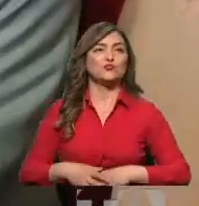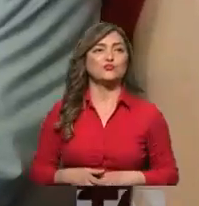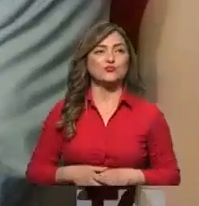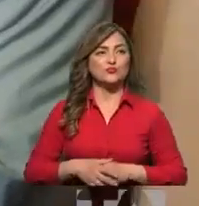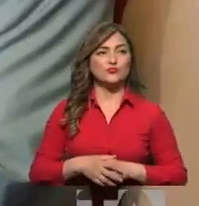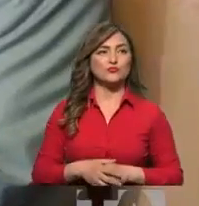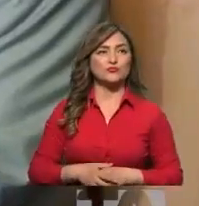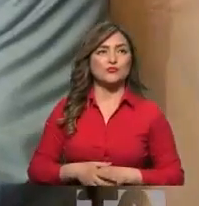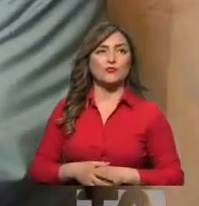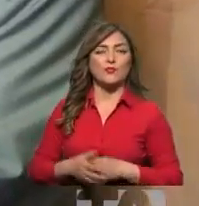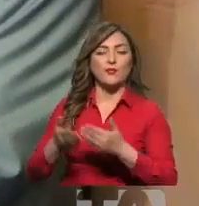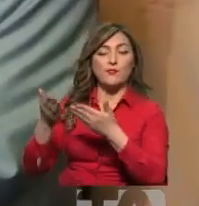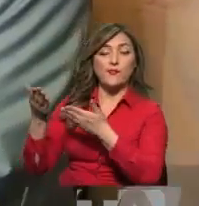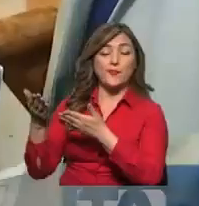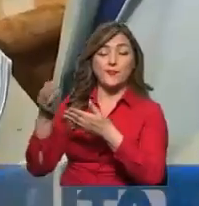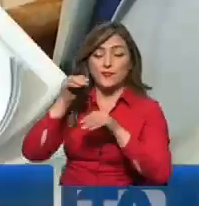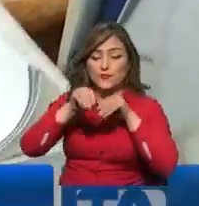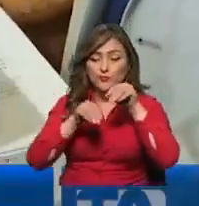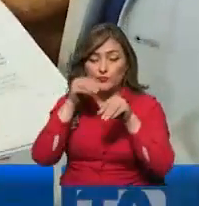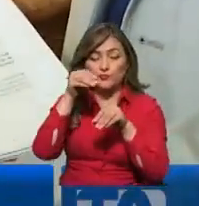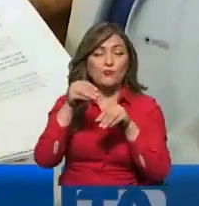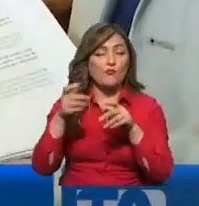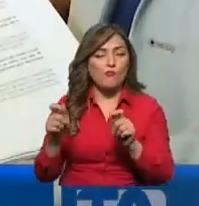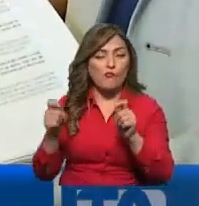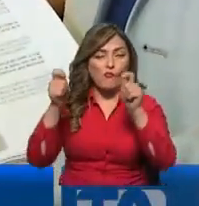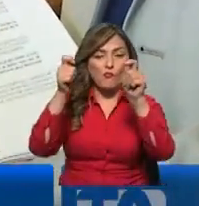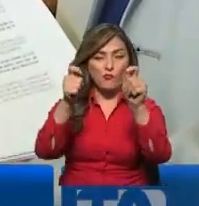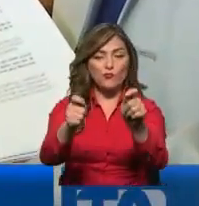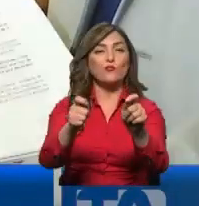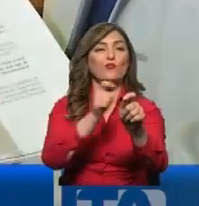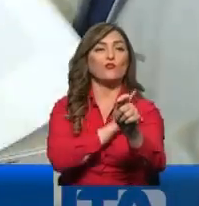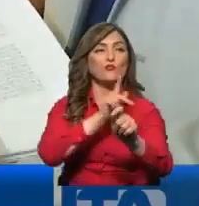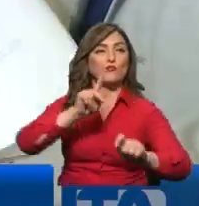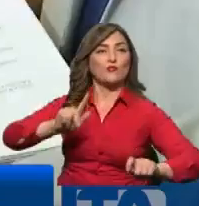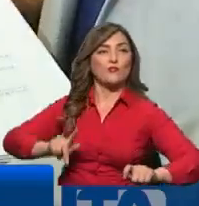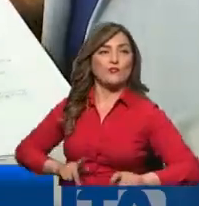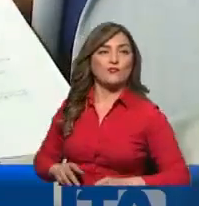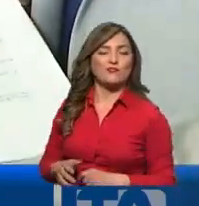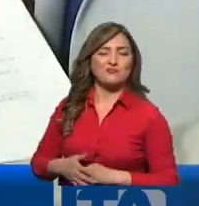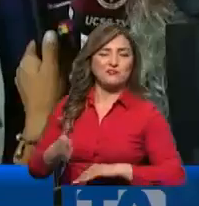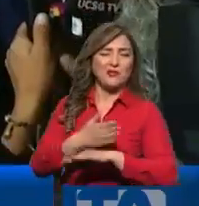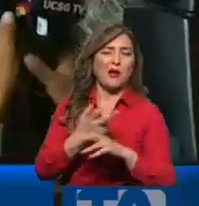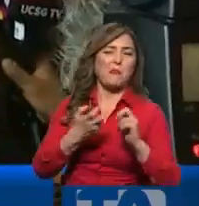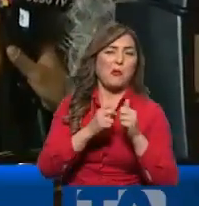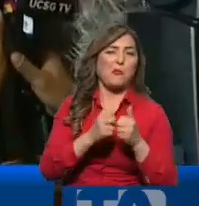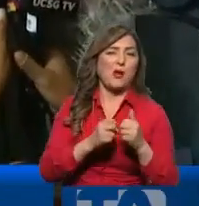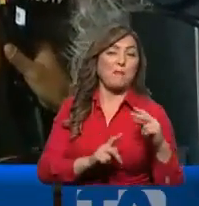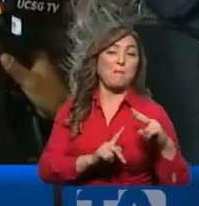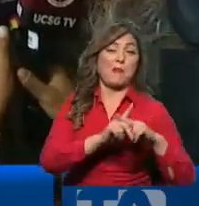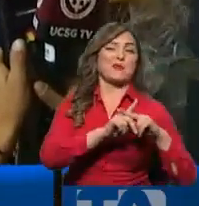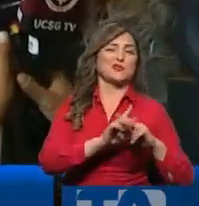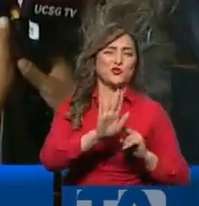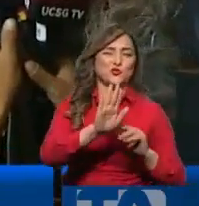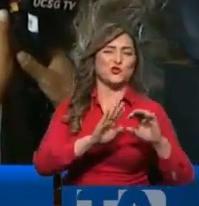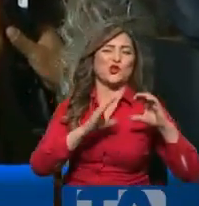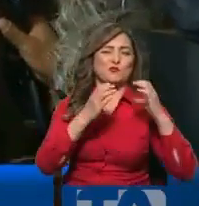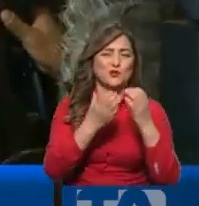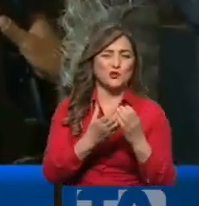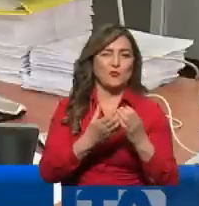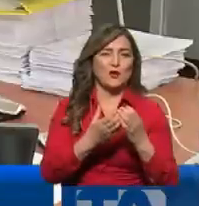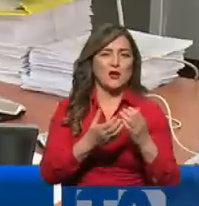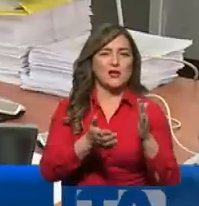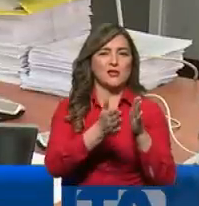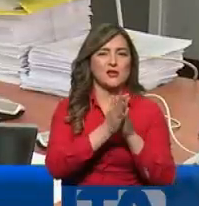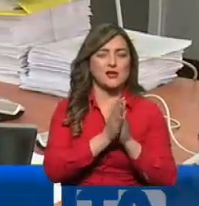fernando villavicencio entregó el informe de posiciones lo hizo personalmente luego del inconveniente que se generó en su comisión por no